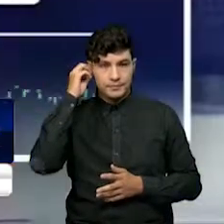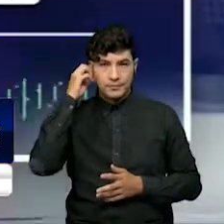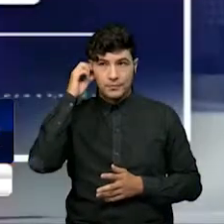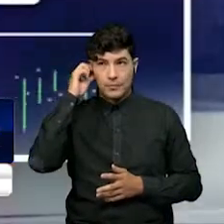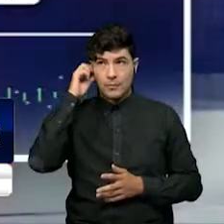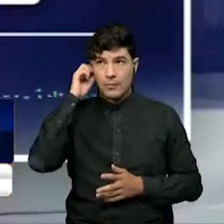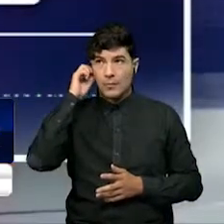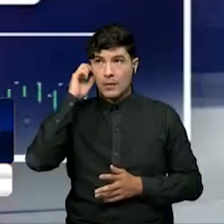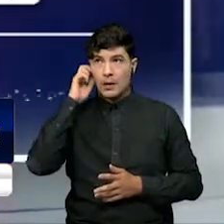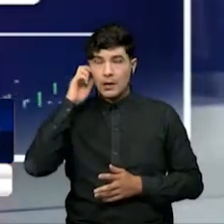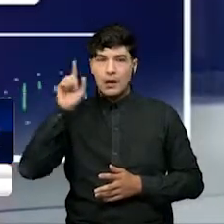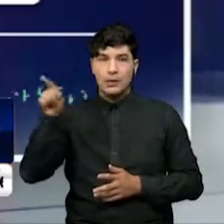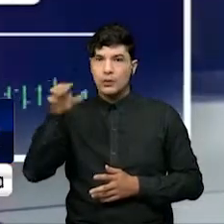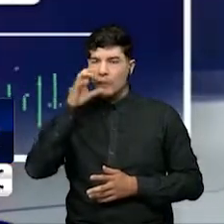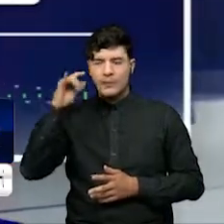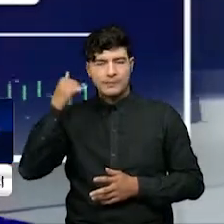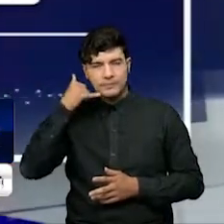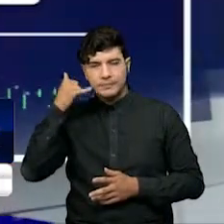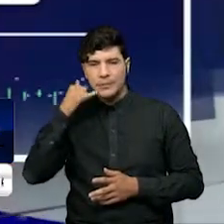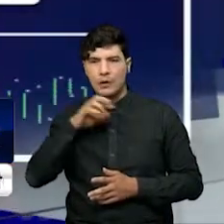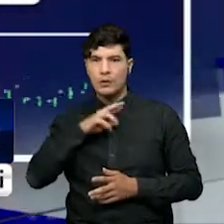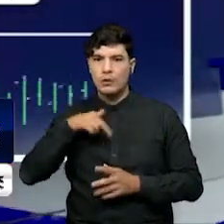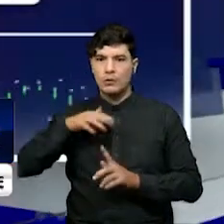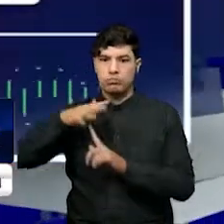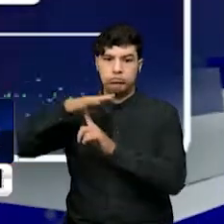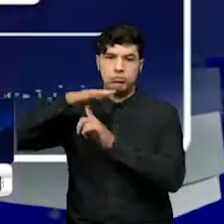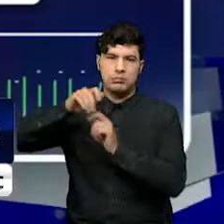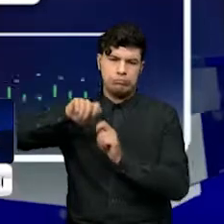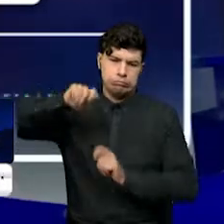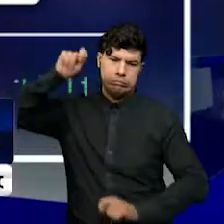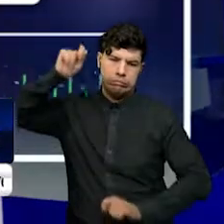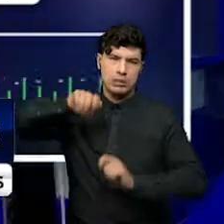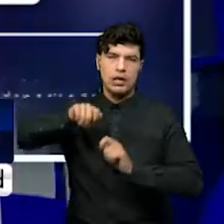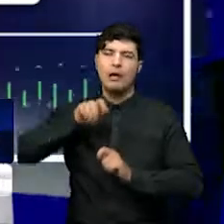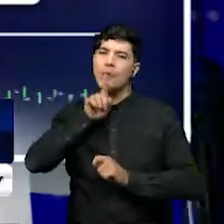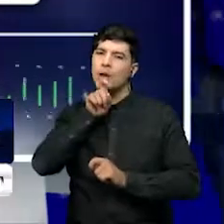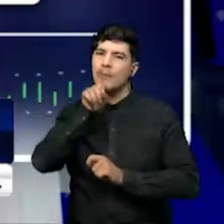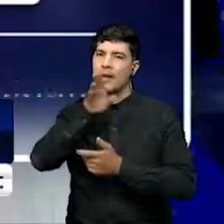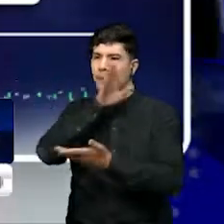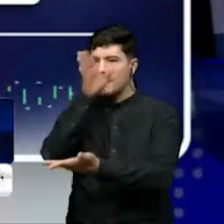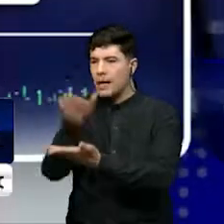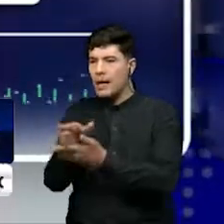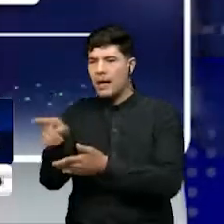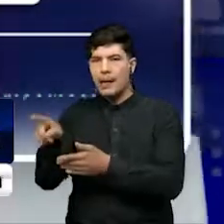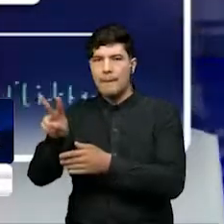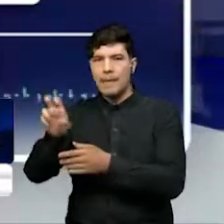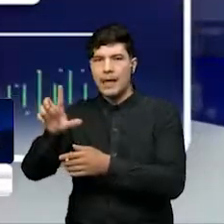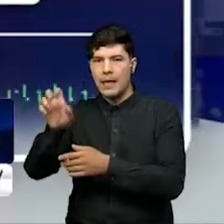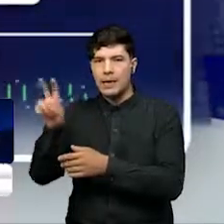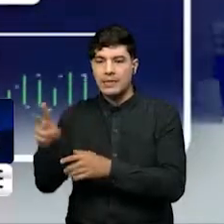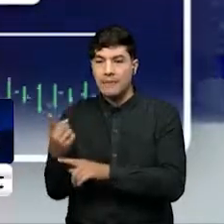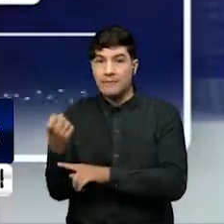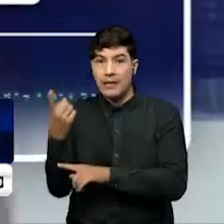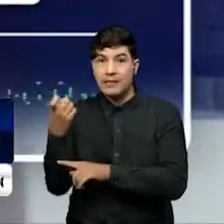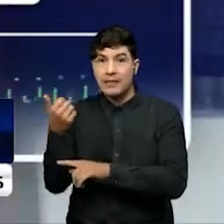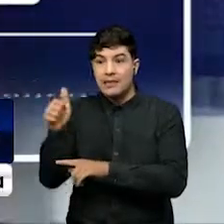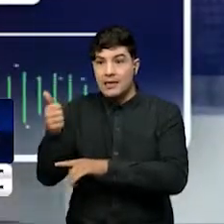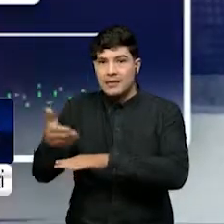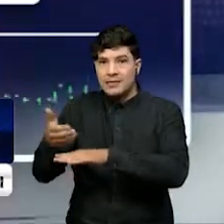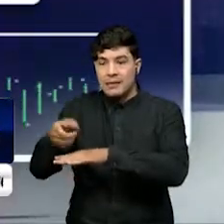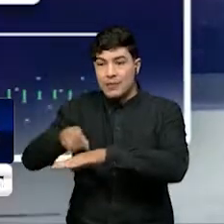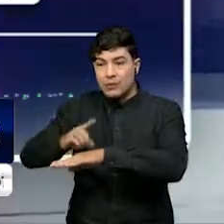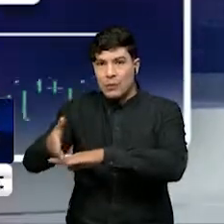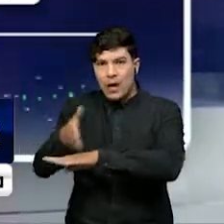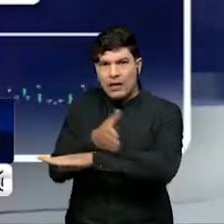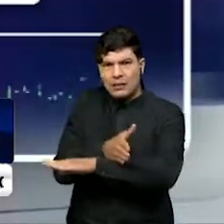Bueno, íbamos a una gran altura de Bucaramanga hacia Vélez, faltando 10 minutos para llegar. Se presentó un